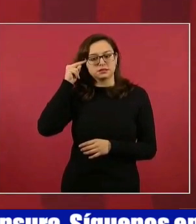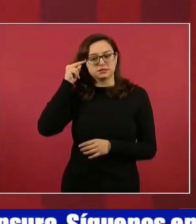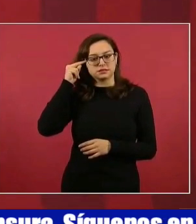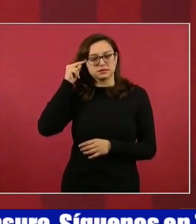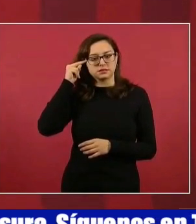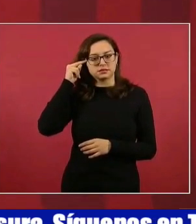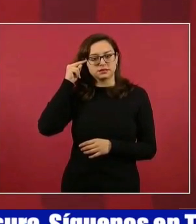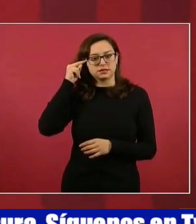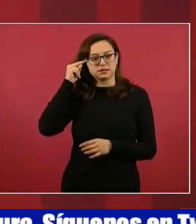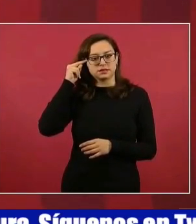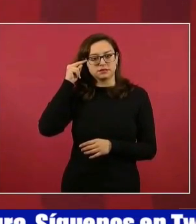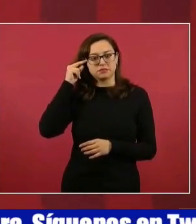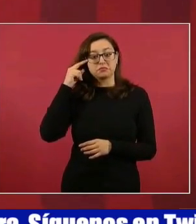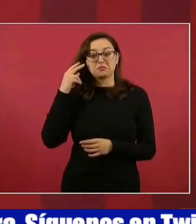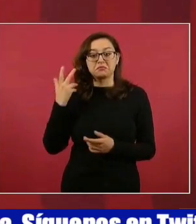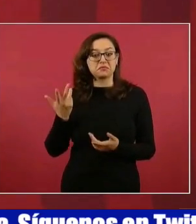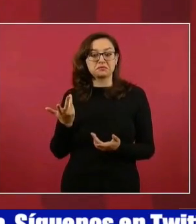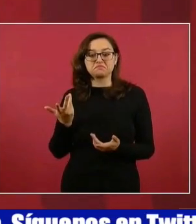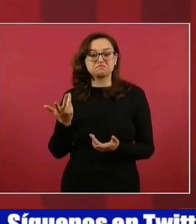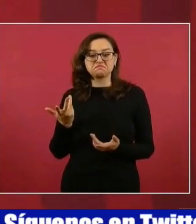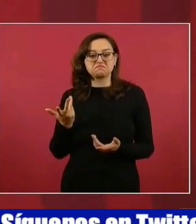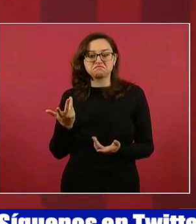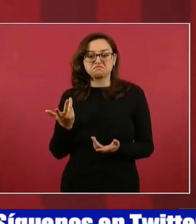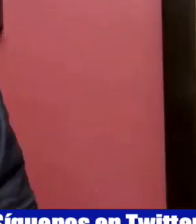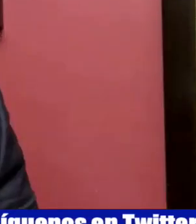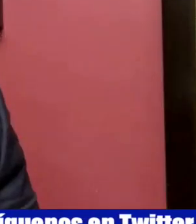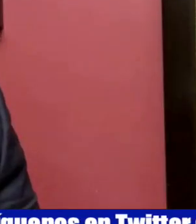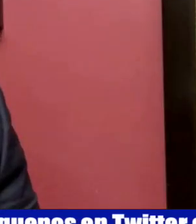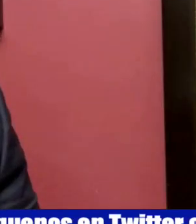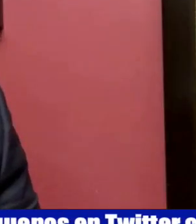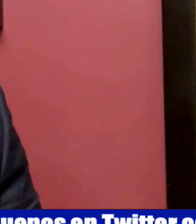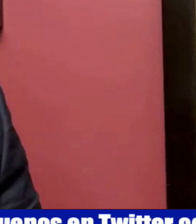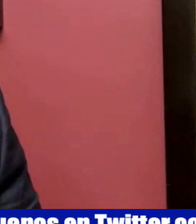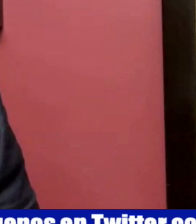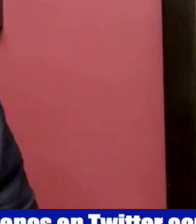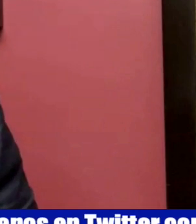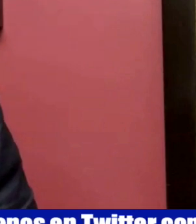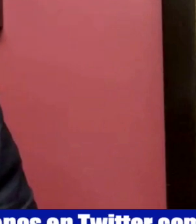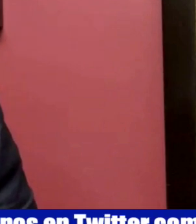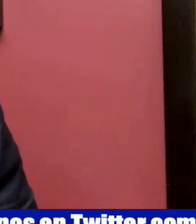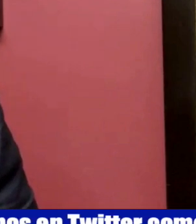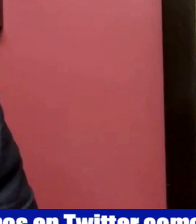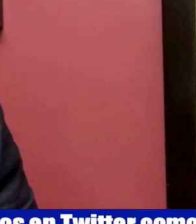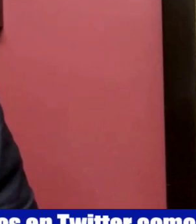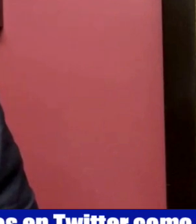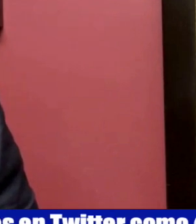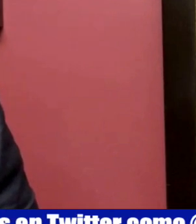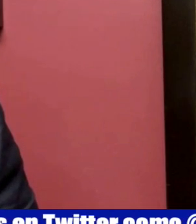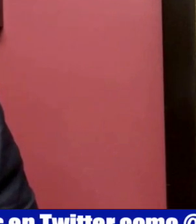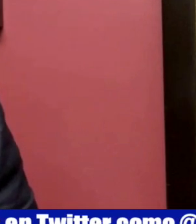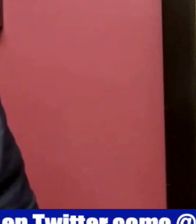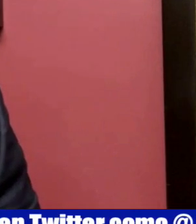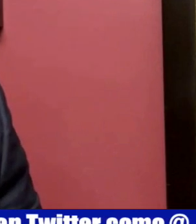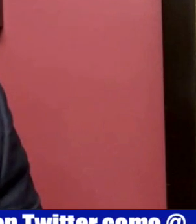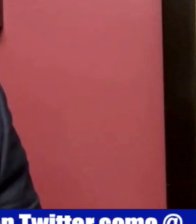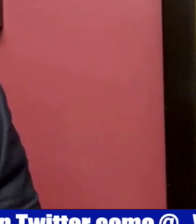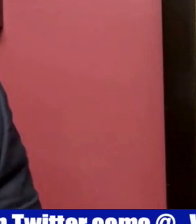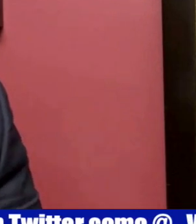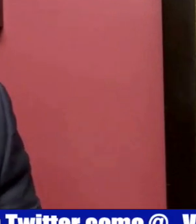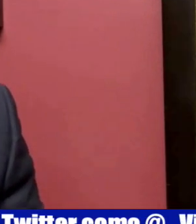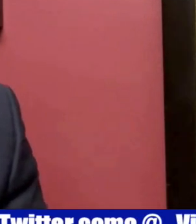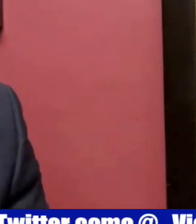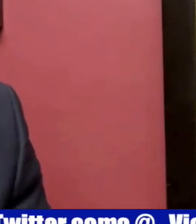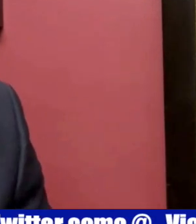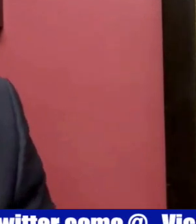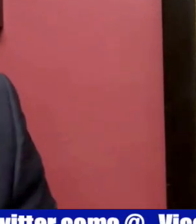No he leído ni siquiera a Dolly porque me tiene bloqueado en Twitter, pero me imagino que no ha de estar muy contenta